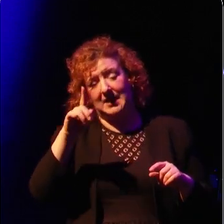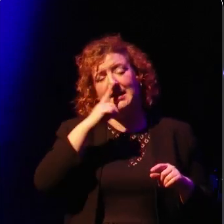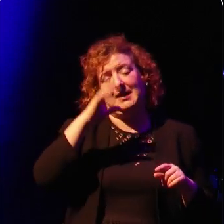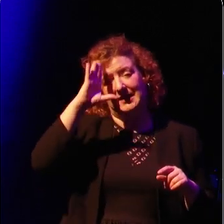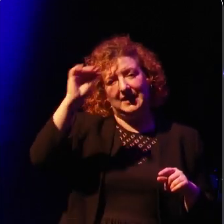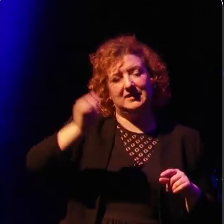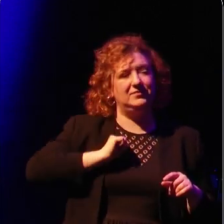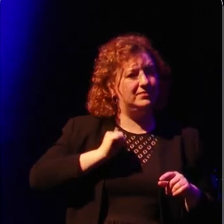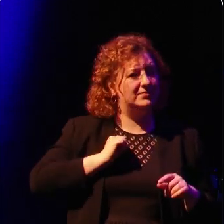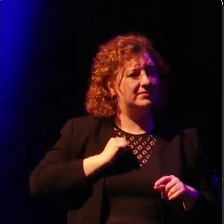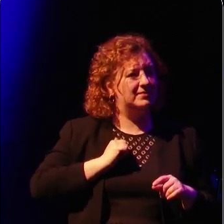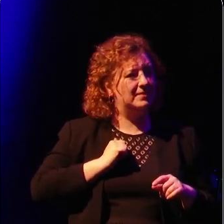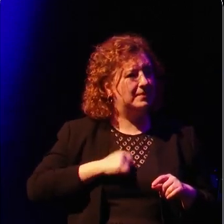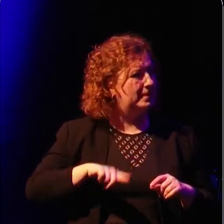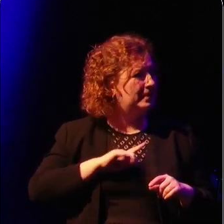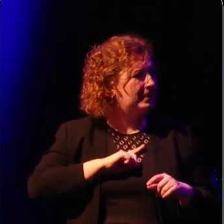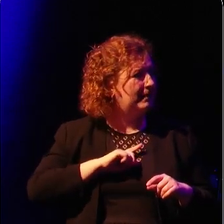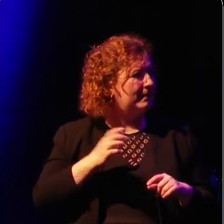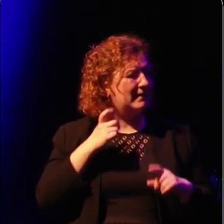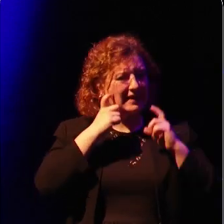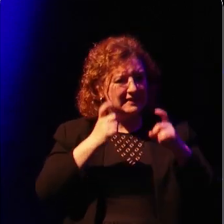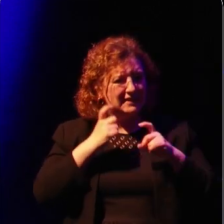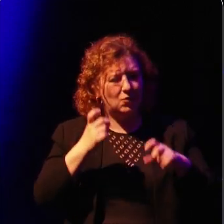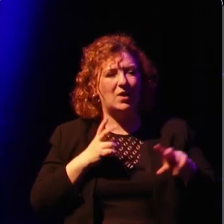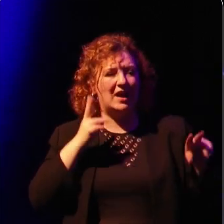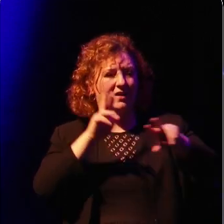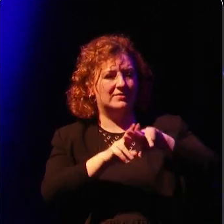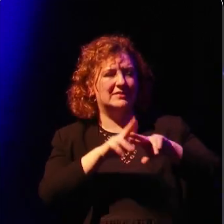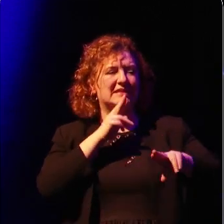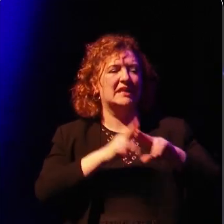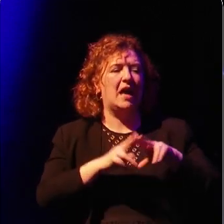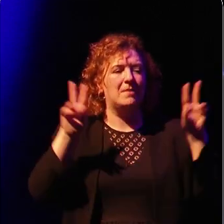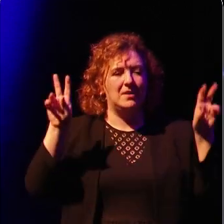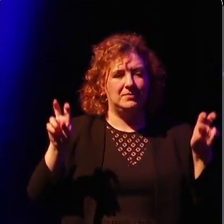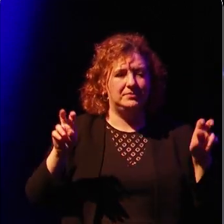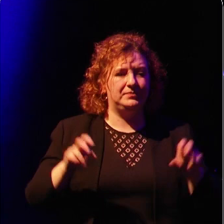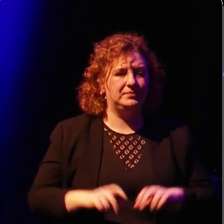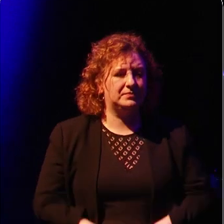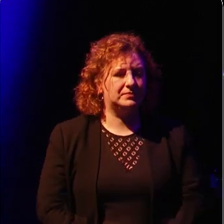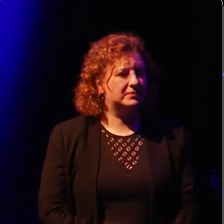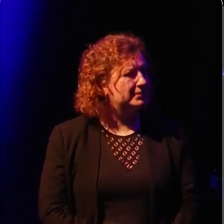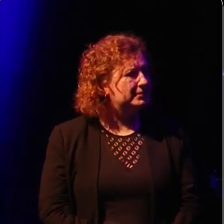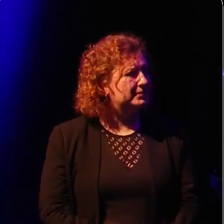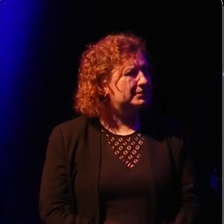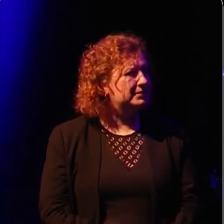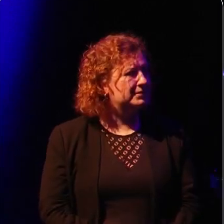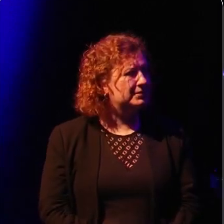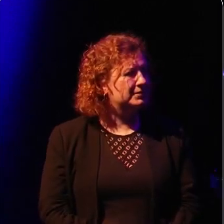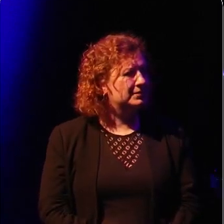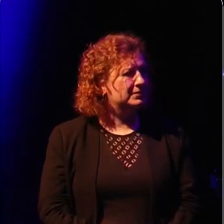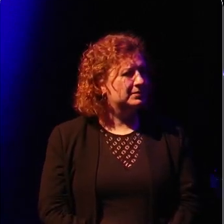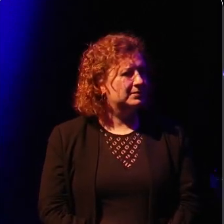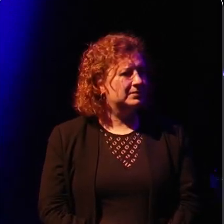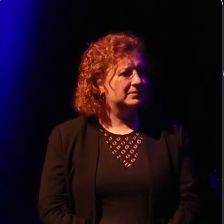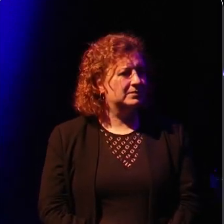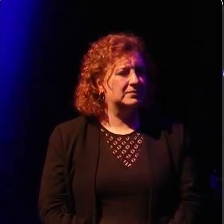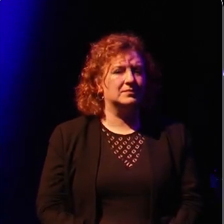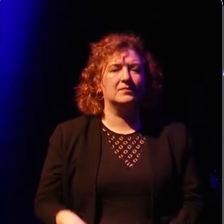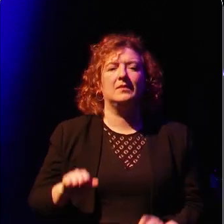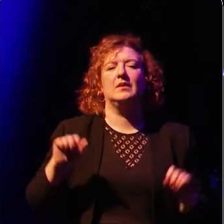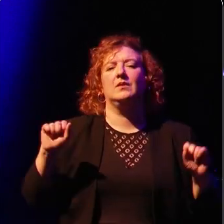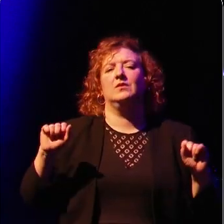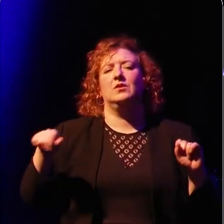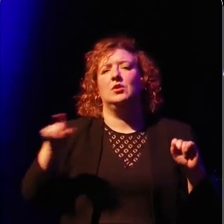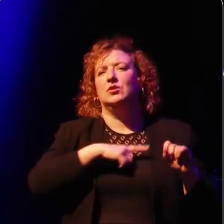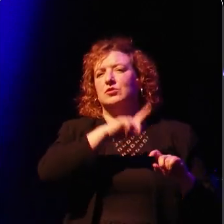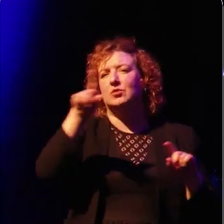un hashtag desde hace cosa de un año, que es dar las respuestas a una gran pregunta